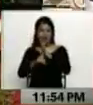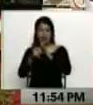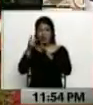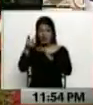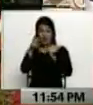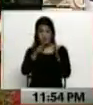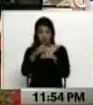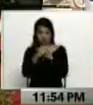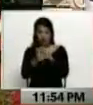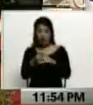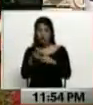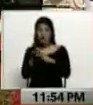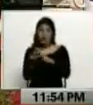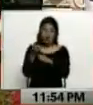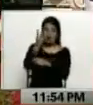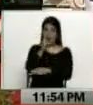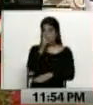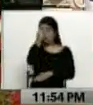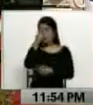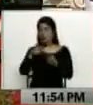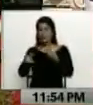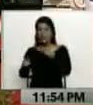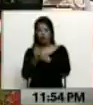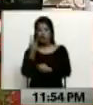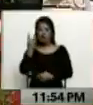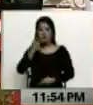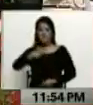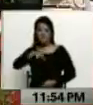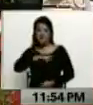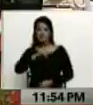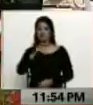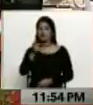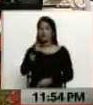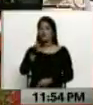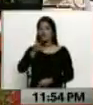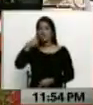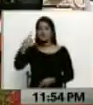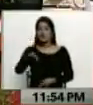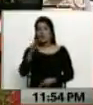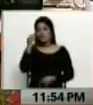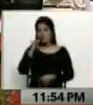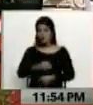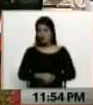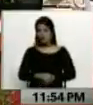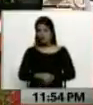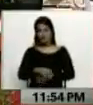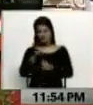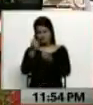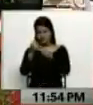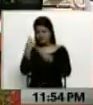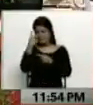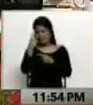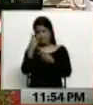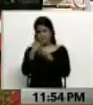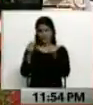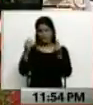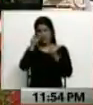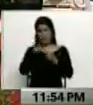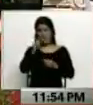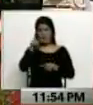Ladrón conspirador Salt talanquera falso traidor sapo